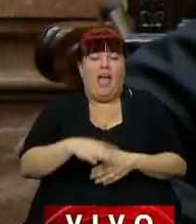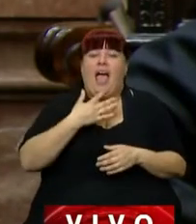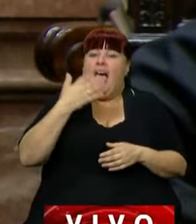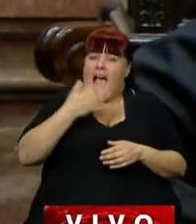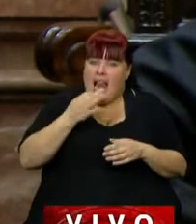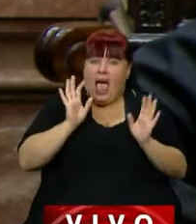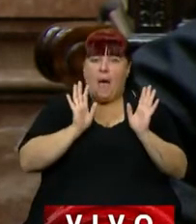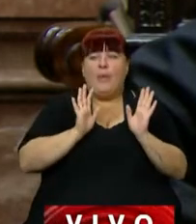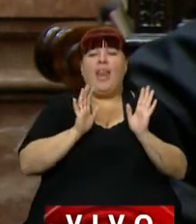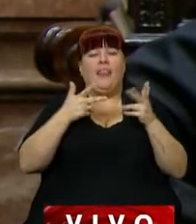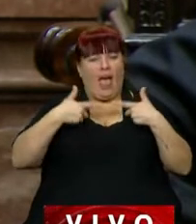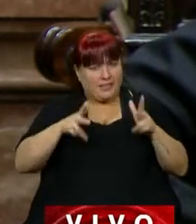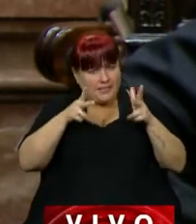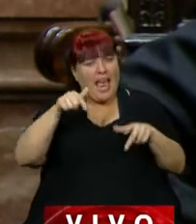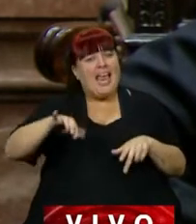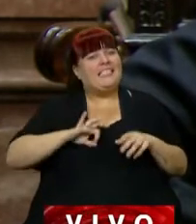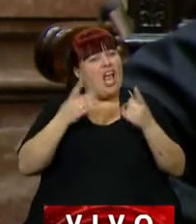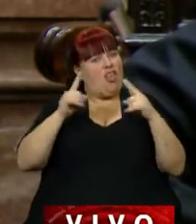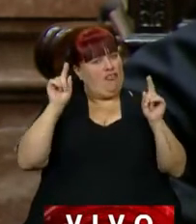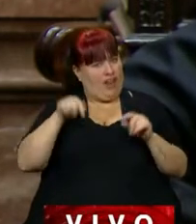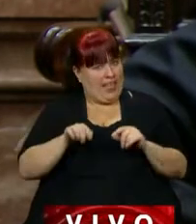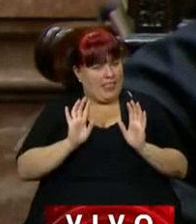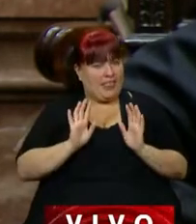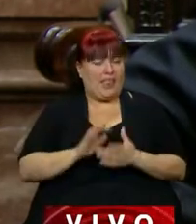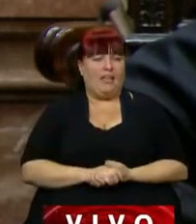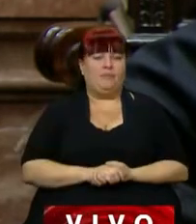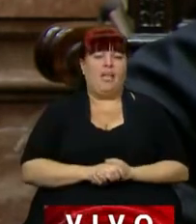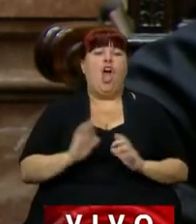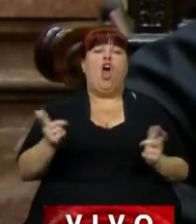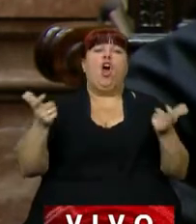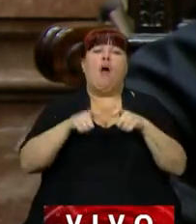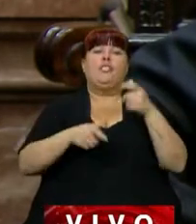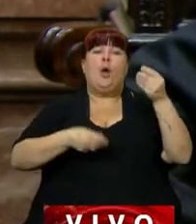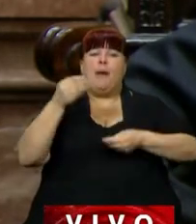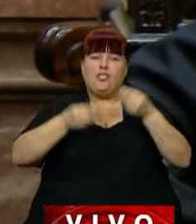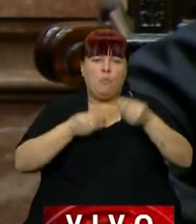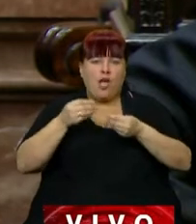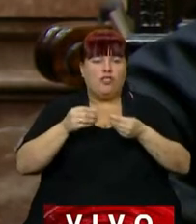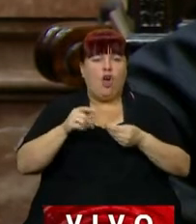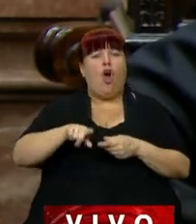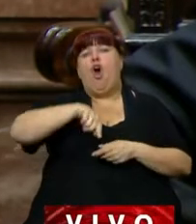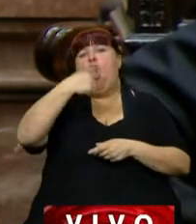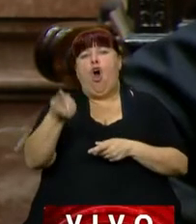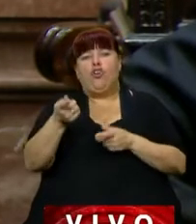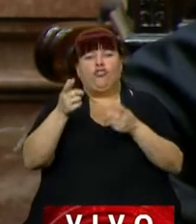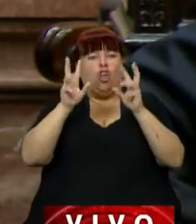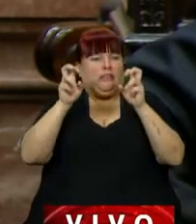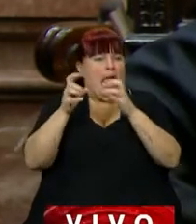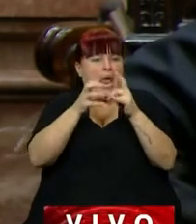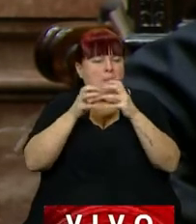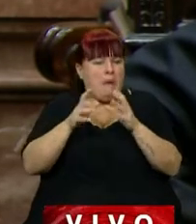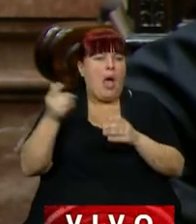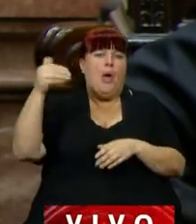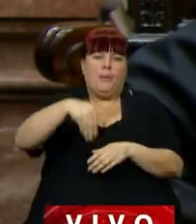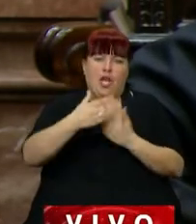que, tengo que ser sincero, este año fue distinto. En la comisión de presupuesto hubo otro tratamiento.